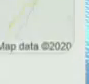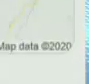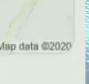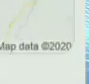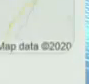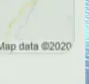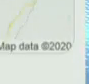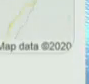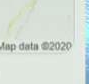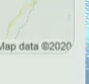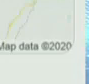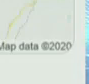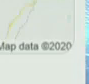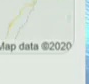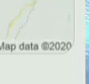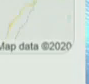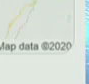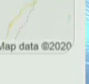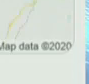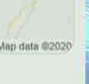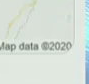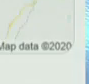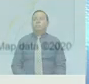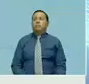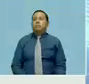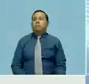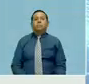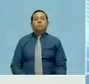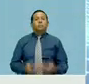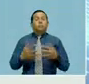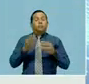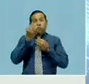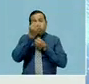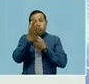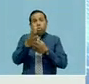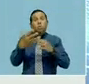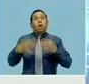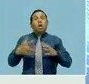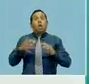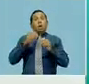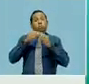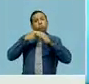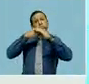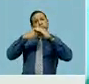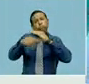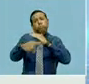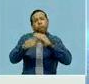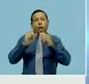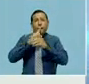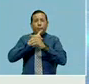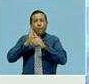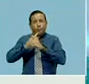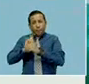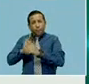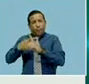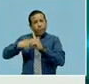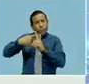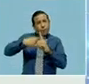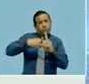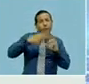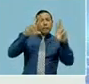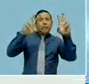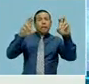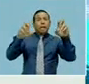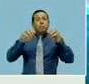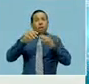Bien, gracias José Luis. Y quisiera compartir con ustedes ahora el siguiente tuit que publica el Instituto Geofísico. Reporta un sismo de